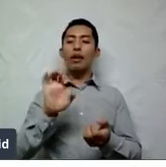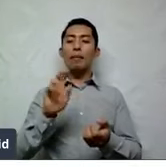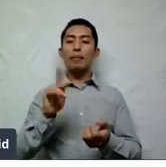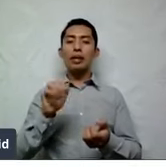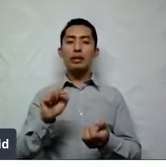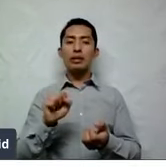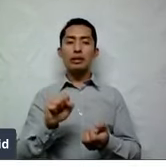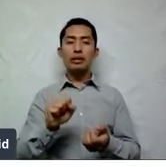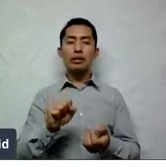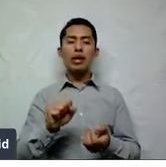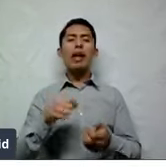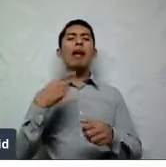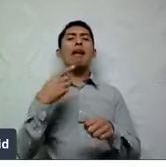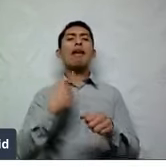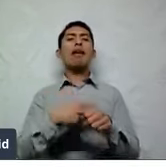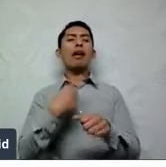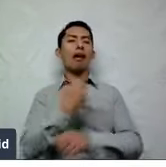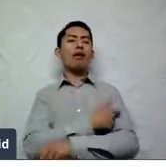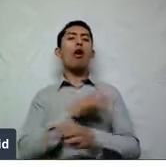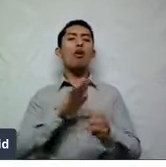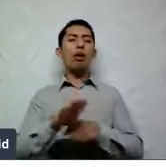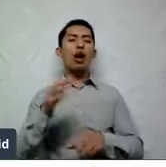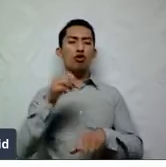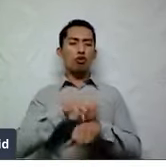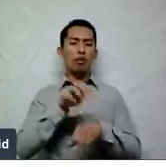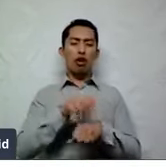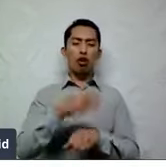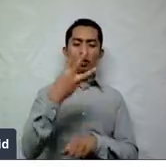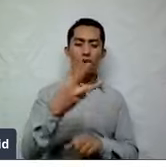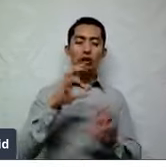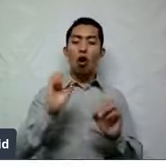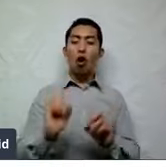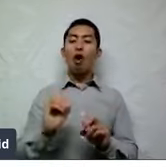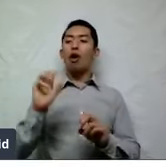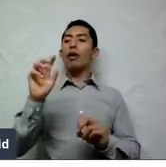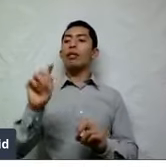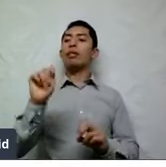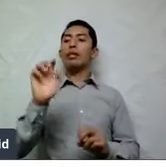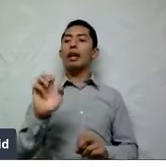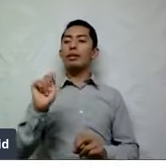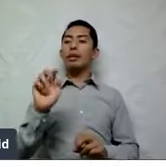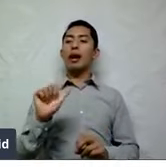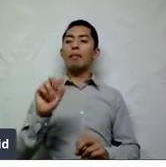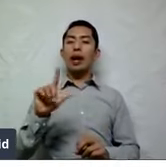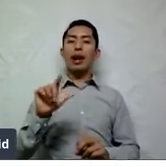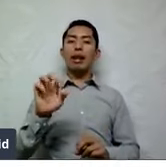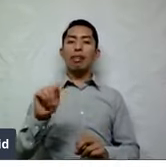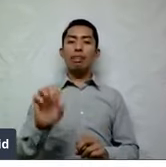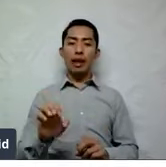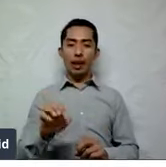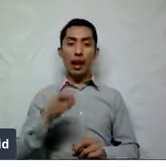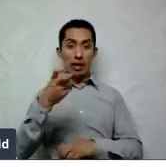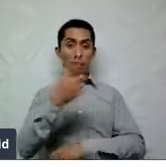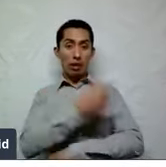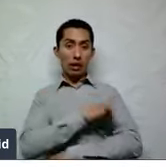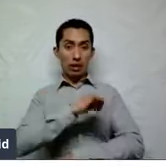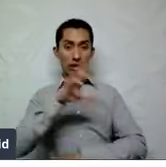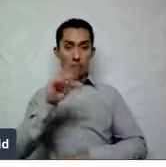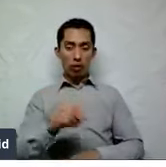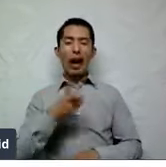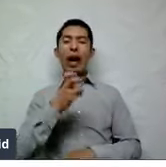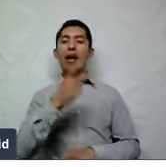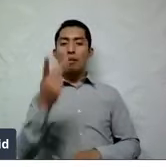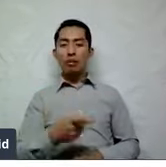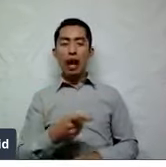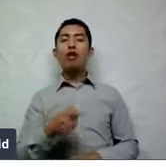ponerse la de 3 o esperar a que se libere la tetravalente? Esa es la pregunta que yo esperaba por lo que comentaba